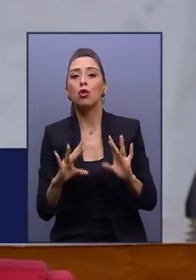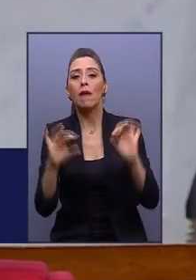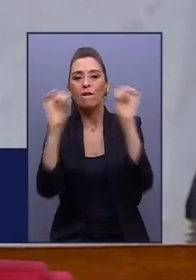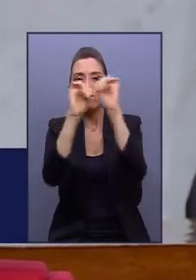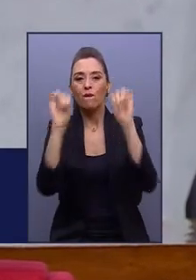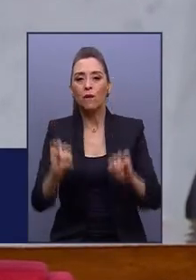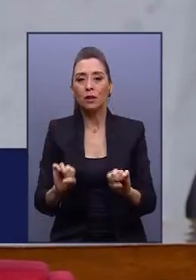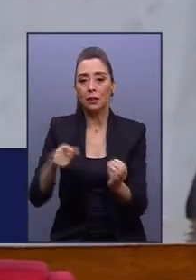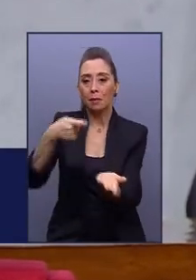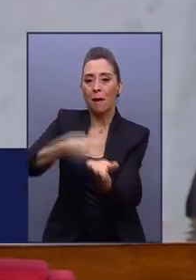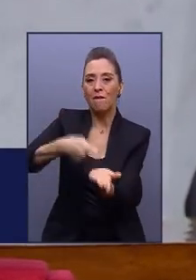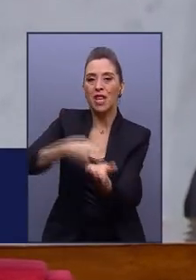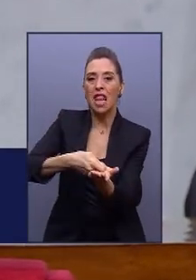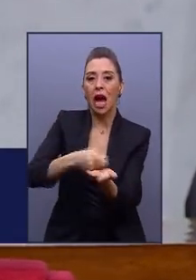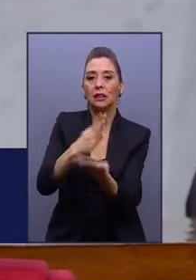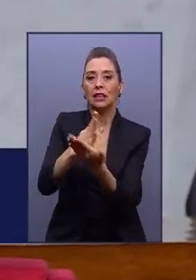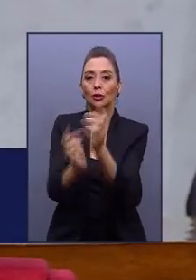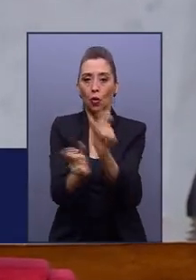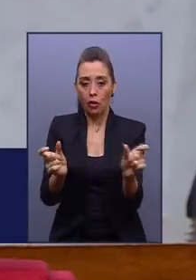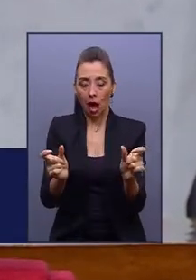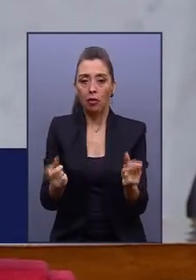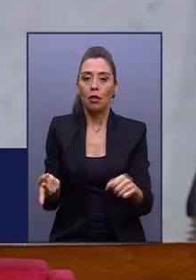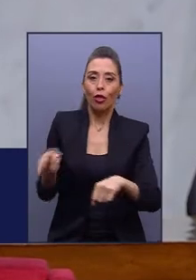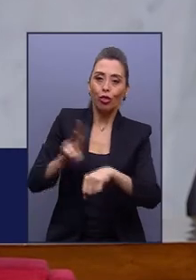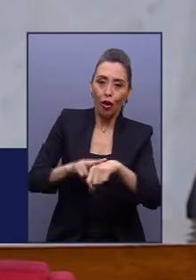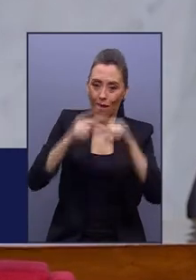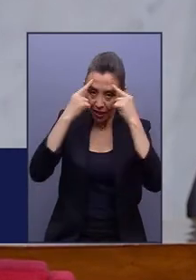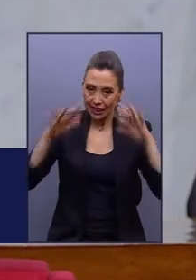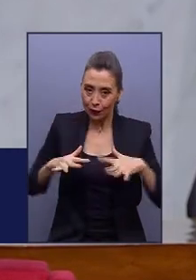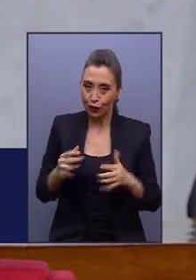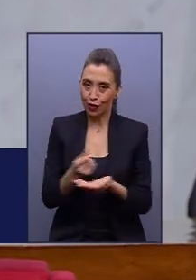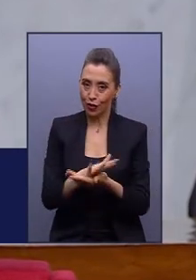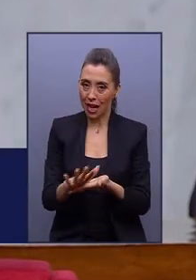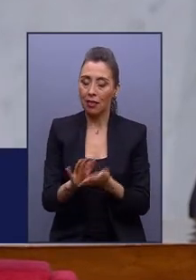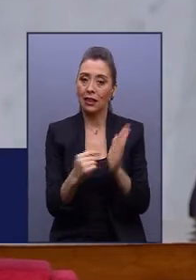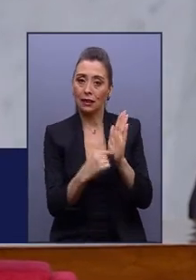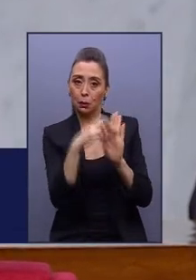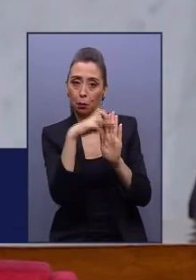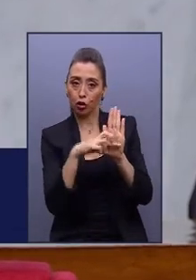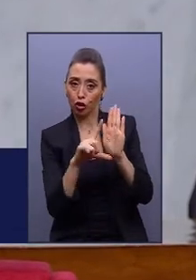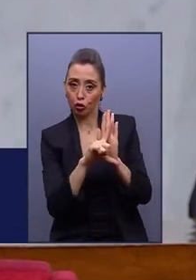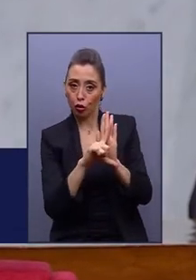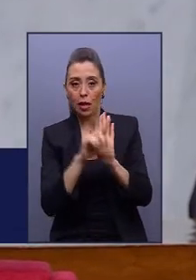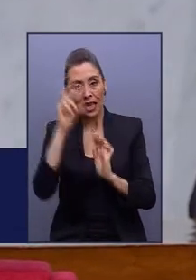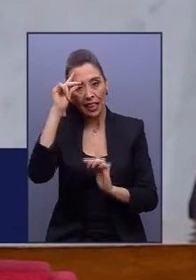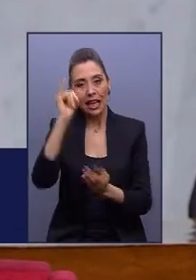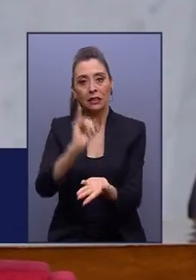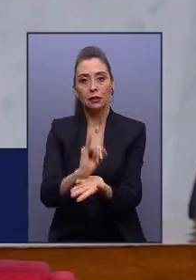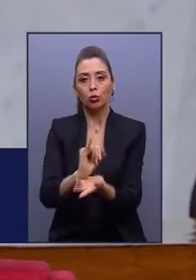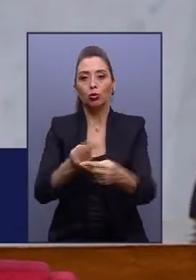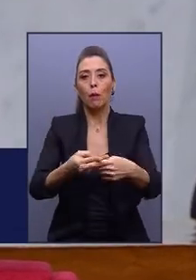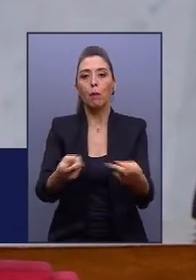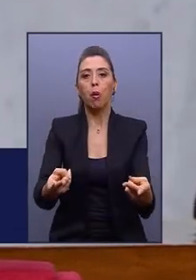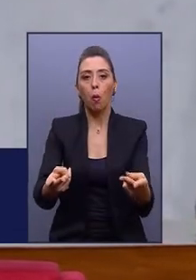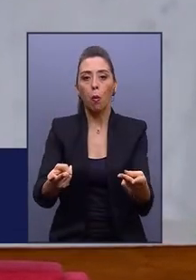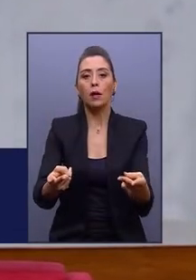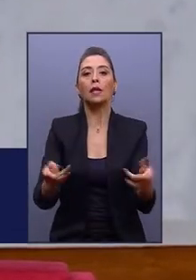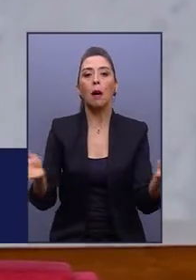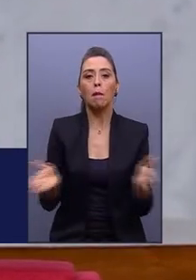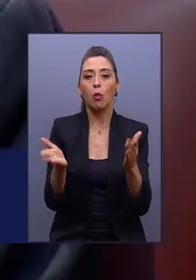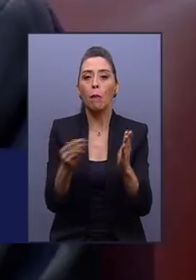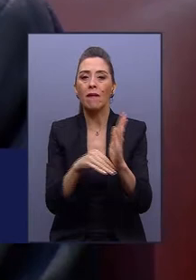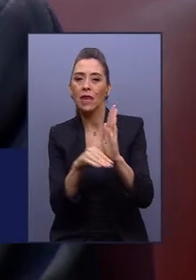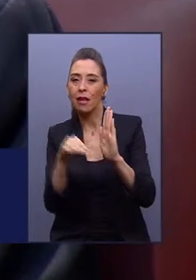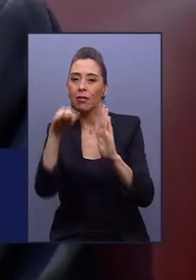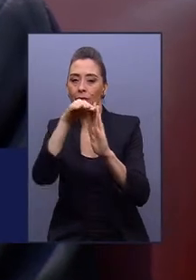que complemente nuestros esfuerzos en gratuidad. La iniciativa considera la creación de una entidad pública y la promoción de estándares